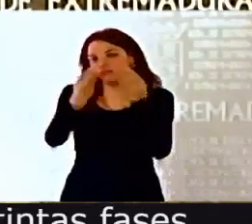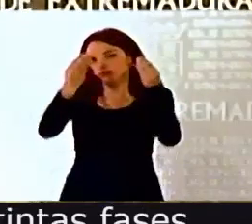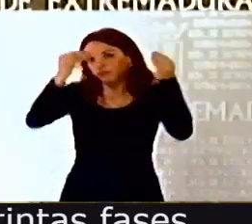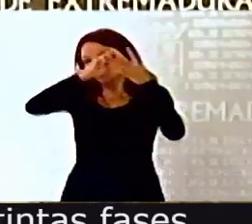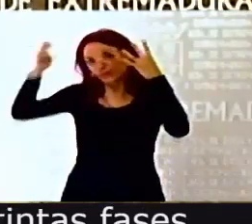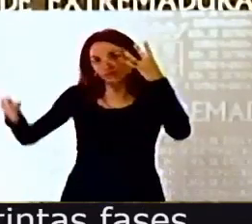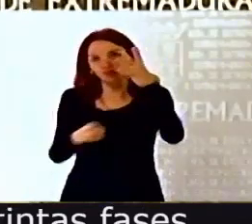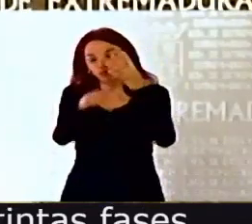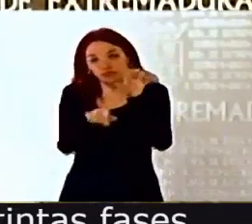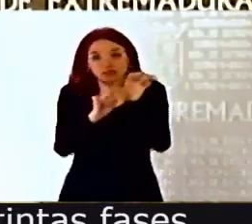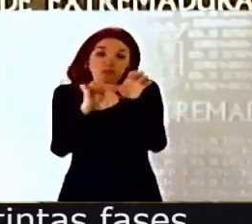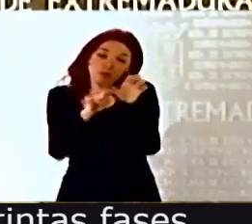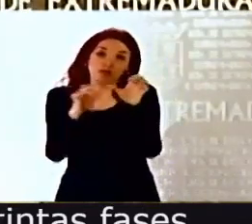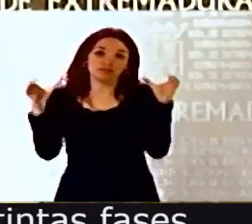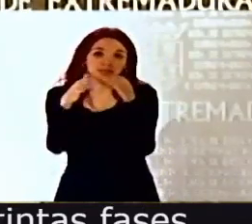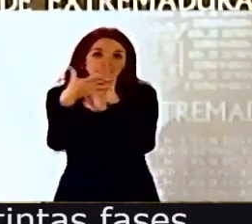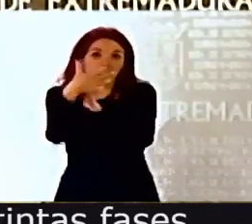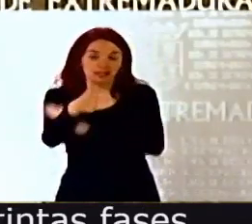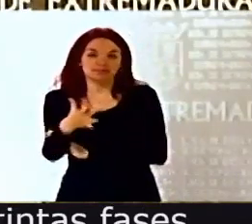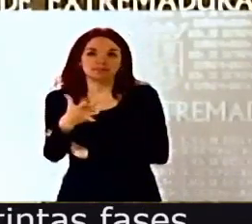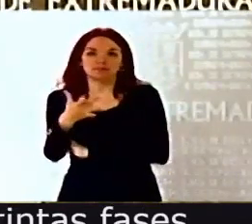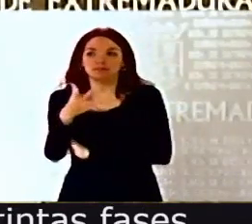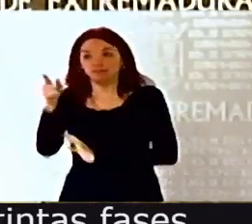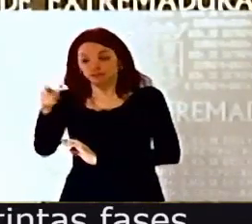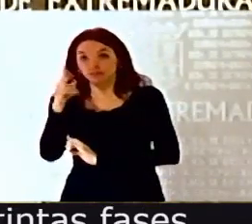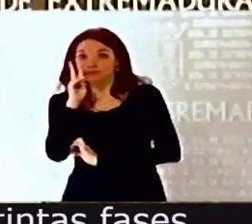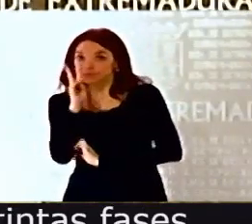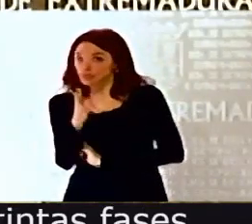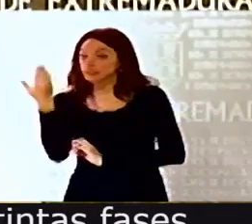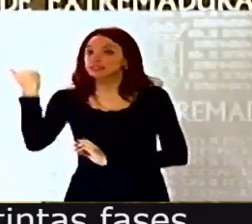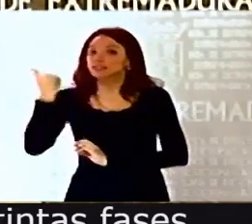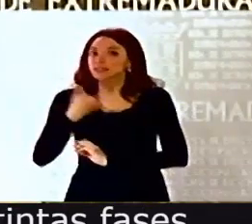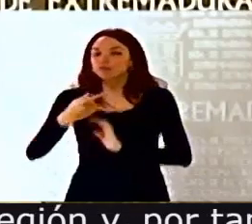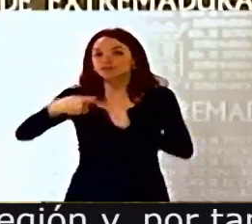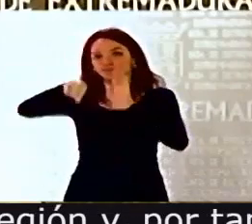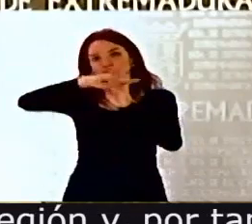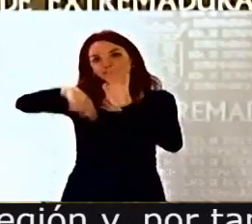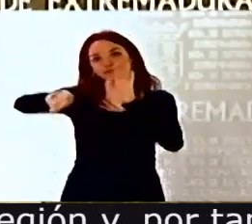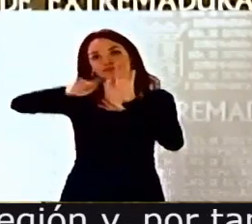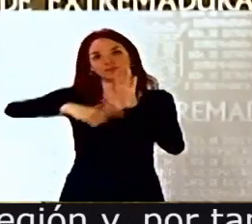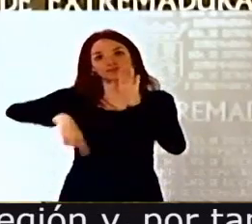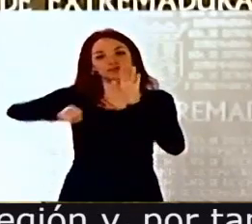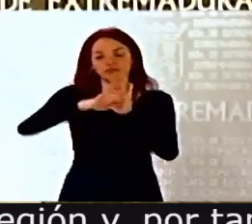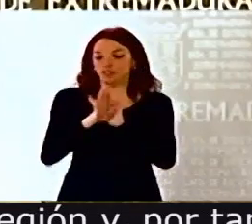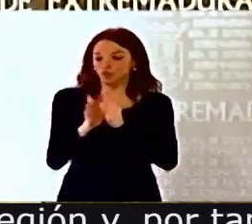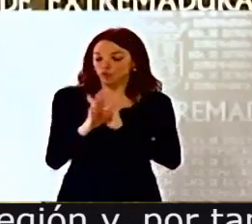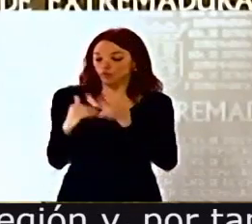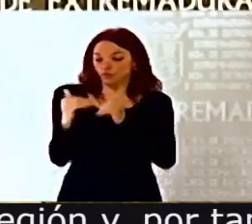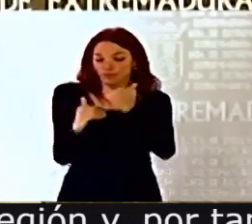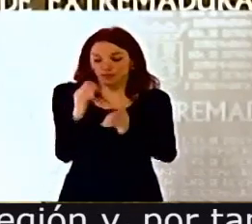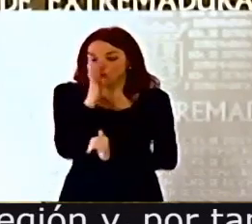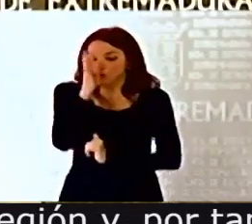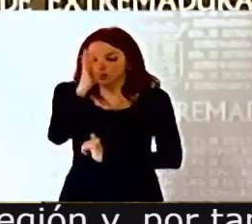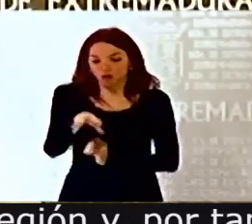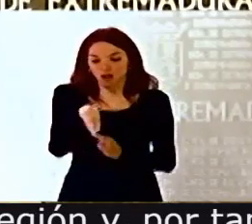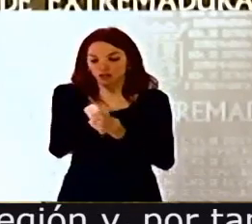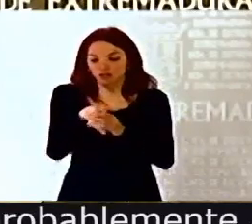en la región y, por tanto, va a haber, como está habiendo ya en este tiempo y va a seguir probablemente a lo largo de toda la legislatura,